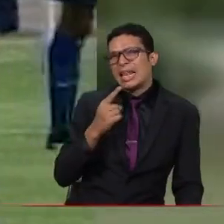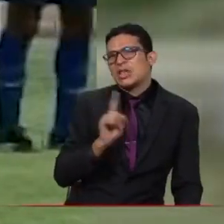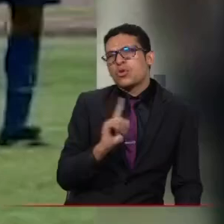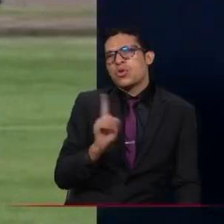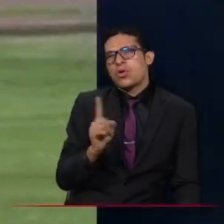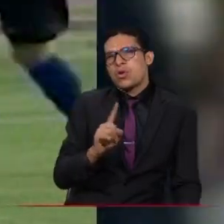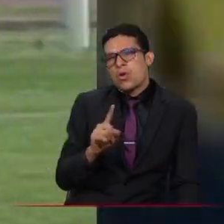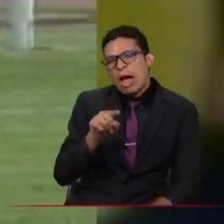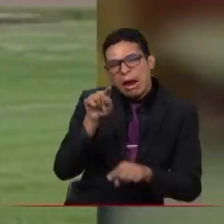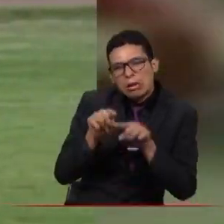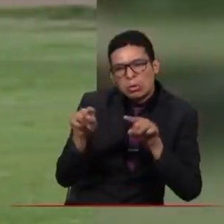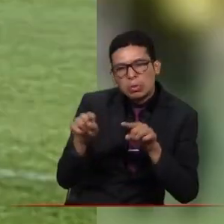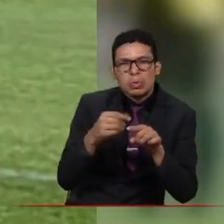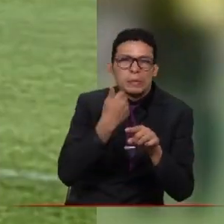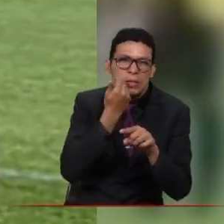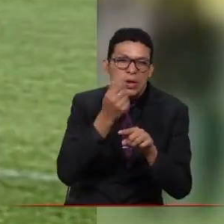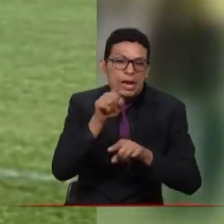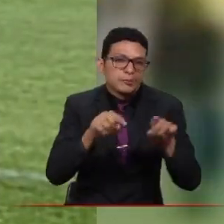diezmada.